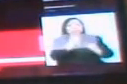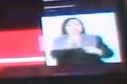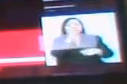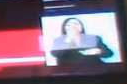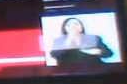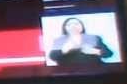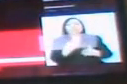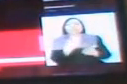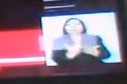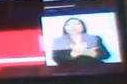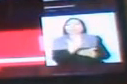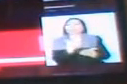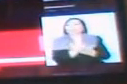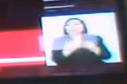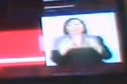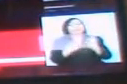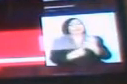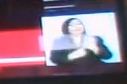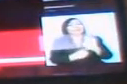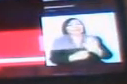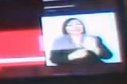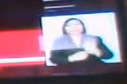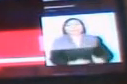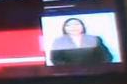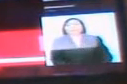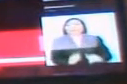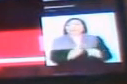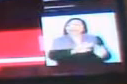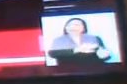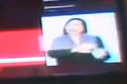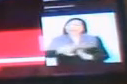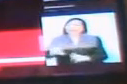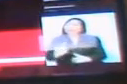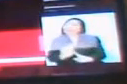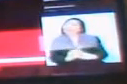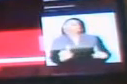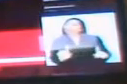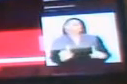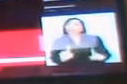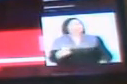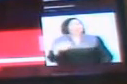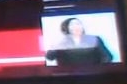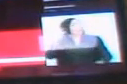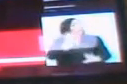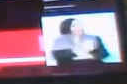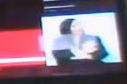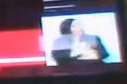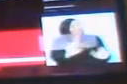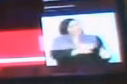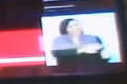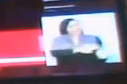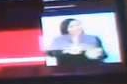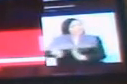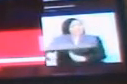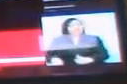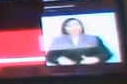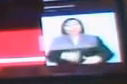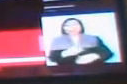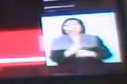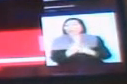de solucionar los problemas que se presenten y dejar de lado las diferencias políticas. En unos